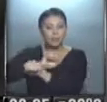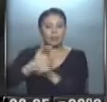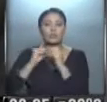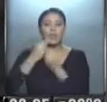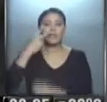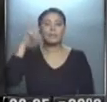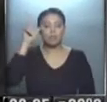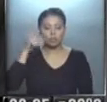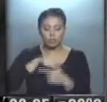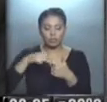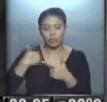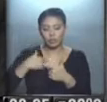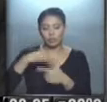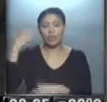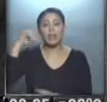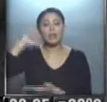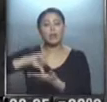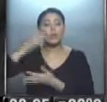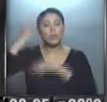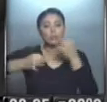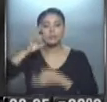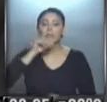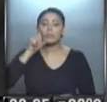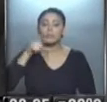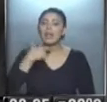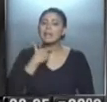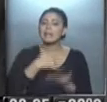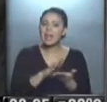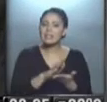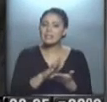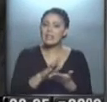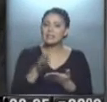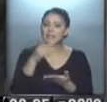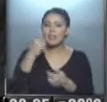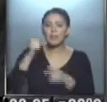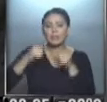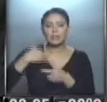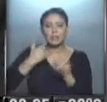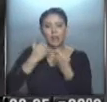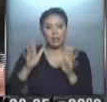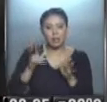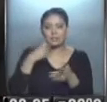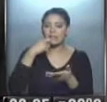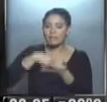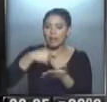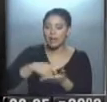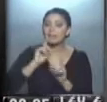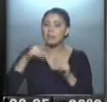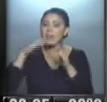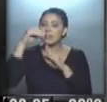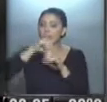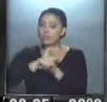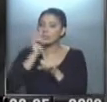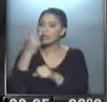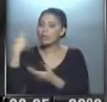28 en total luego de que la justicia de Rusia rechazara la liberación bajo fianza y también el arresto domiciliario. Van a continuar